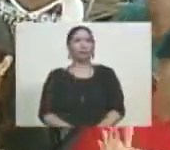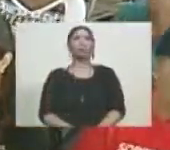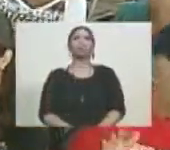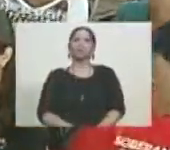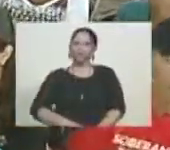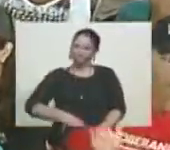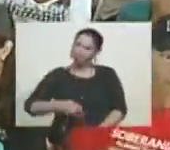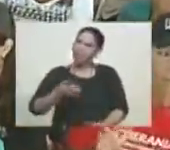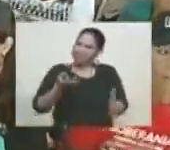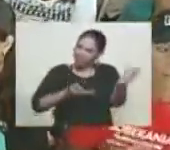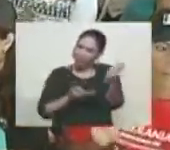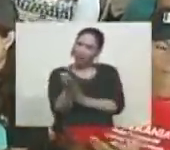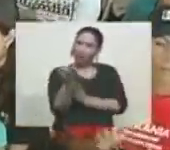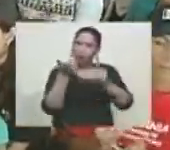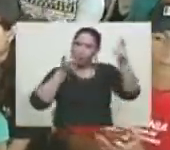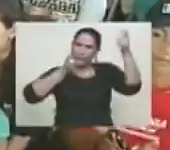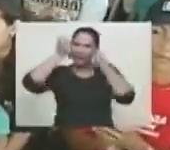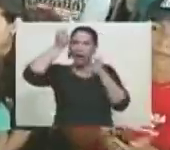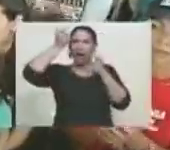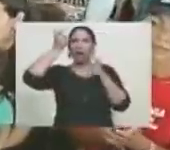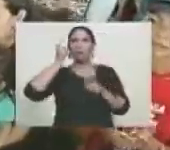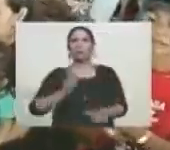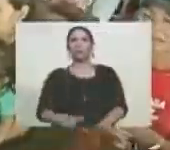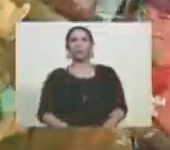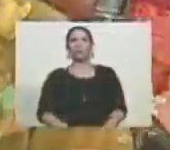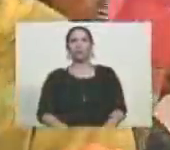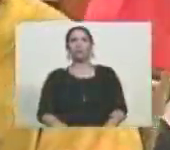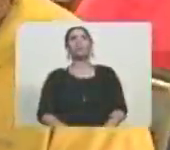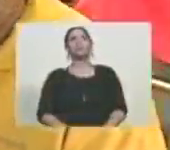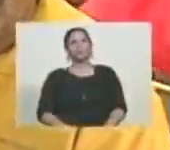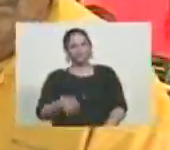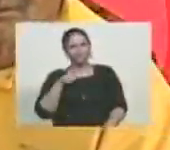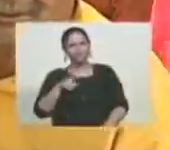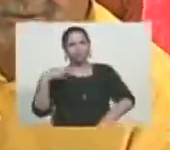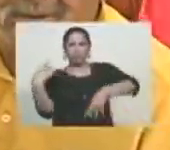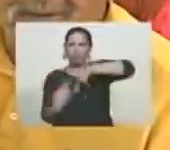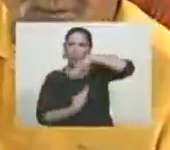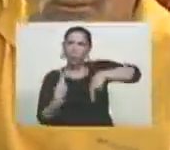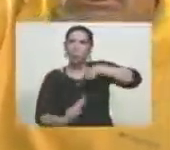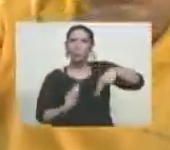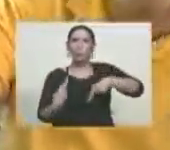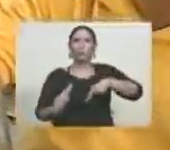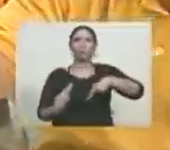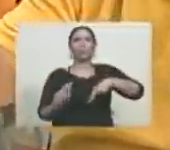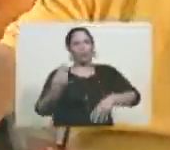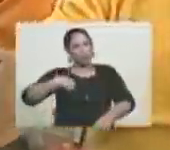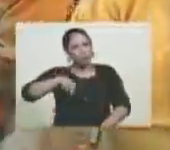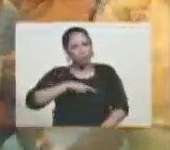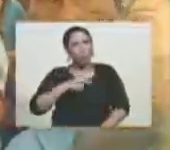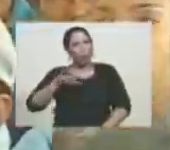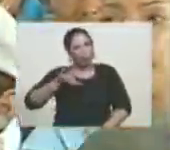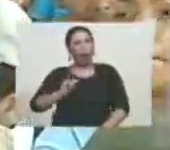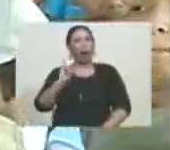al legado del comandante Chávez, se debe a la revolución. Y por eso estamos aquí,